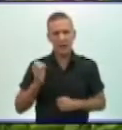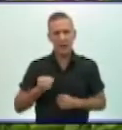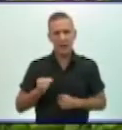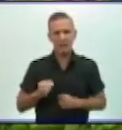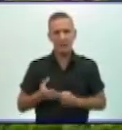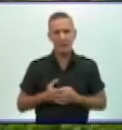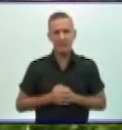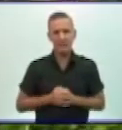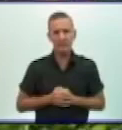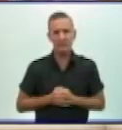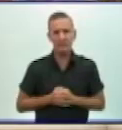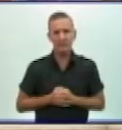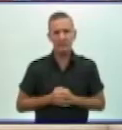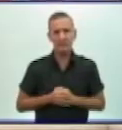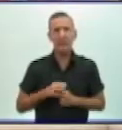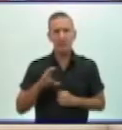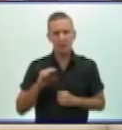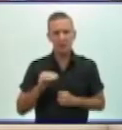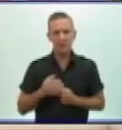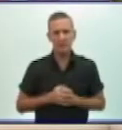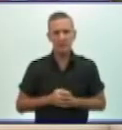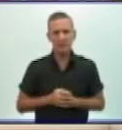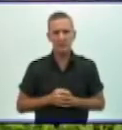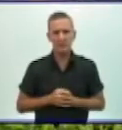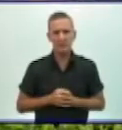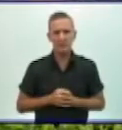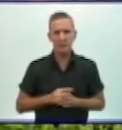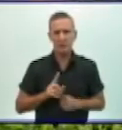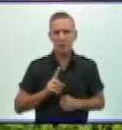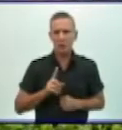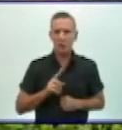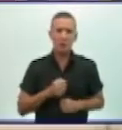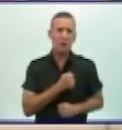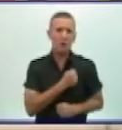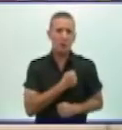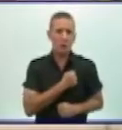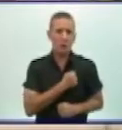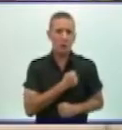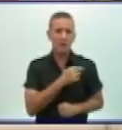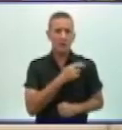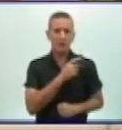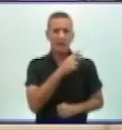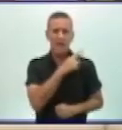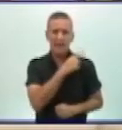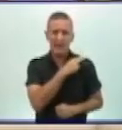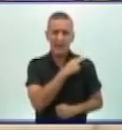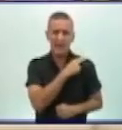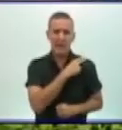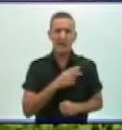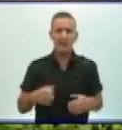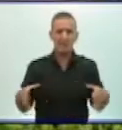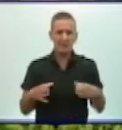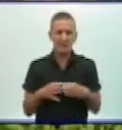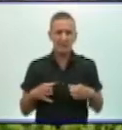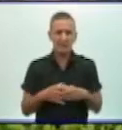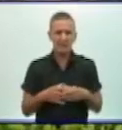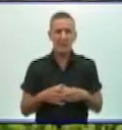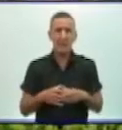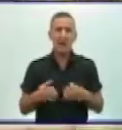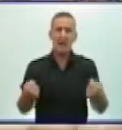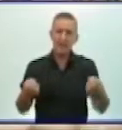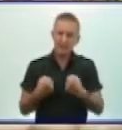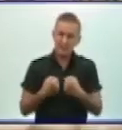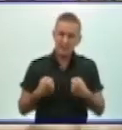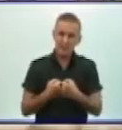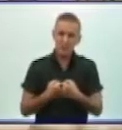viendo, pero tengo que decirte algo. Voy a tener que renunciar a eso de ser jefe de brigada. Es que todas las reuniones casi me chocan con los entrenamientos. Por fin hablaste